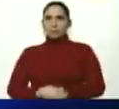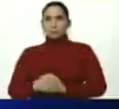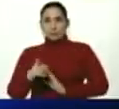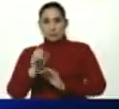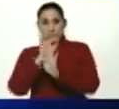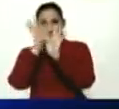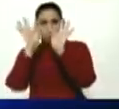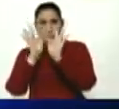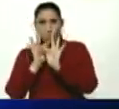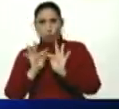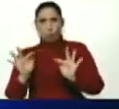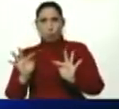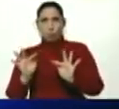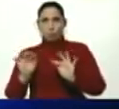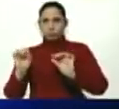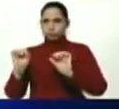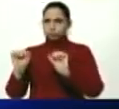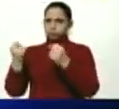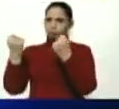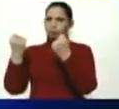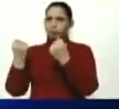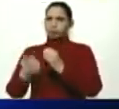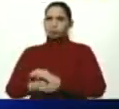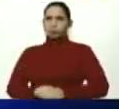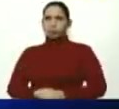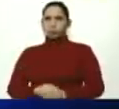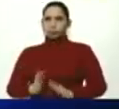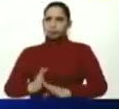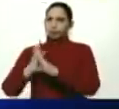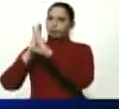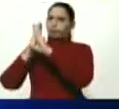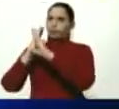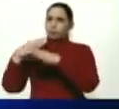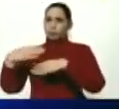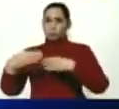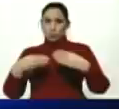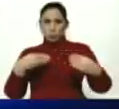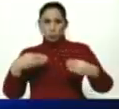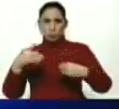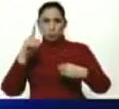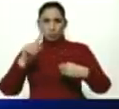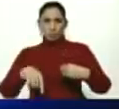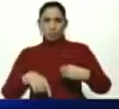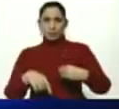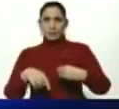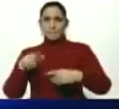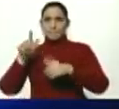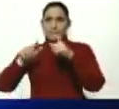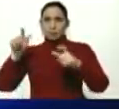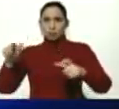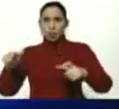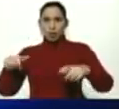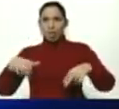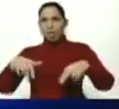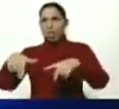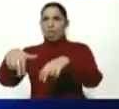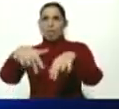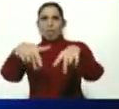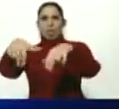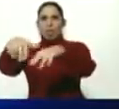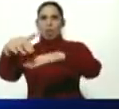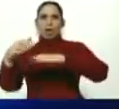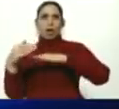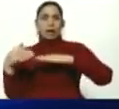manera impedir que la flexibilización y la presencia de personas en la calle genere